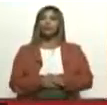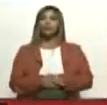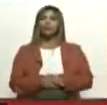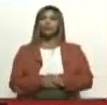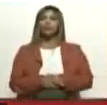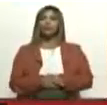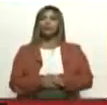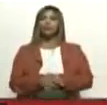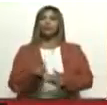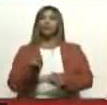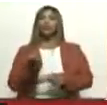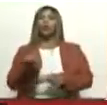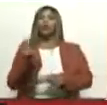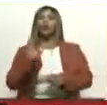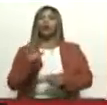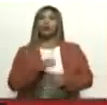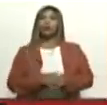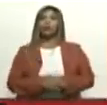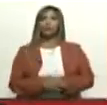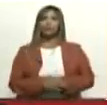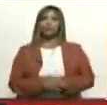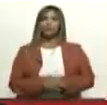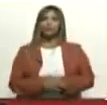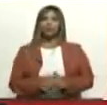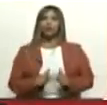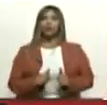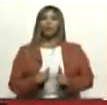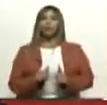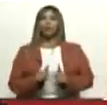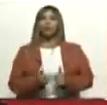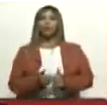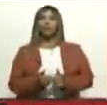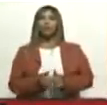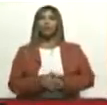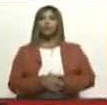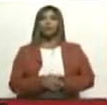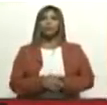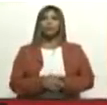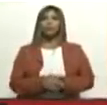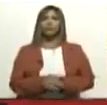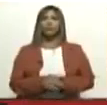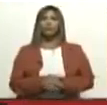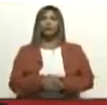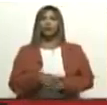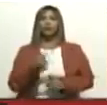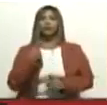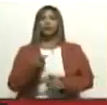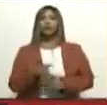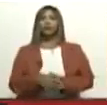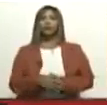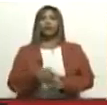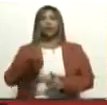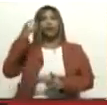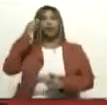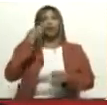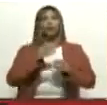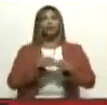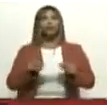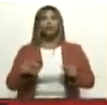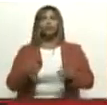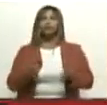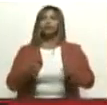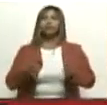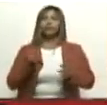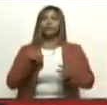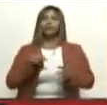una trilogía que se llama La Trilogía de Caracas, ¿no? Empezó con Un Los para Cleopatra, después El Rey de la Ceniza, que ganó premio